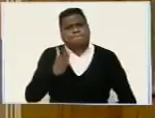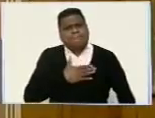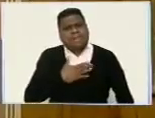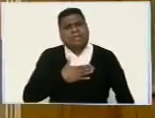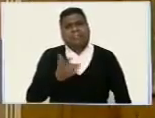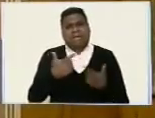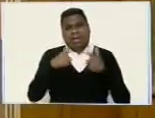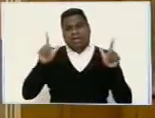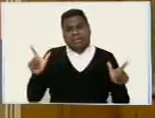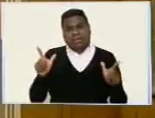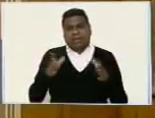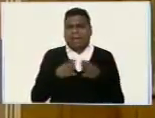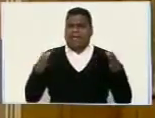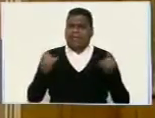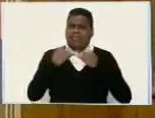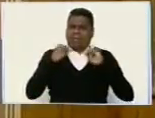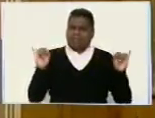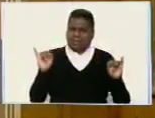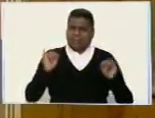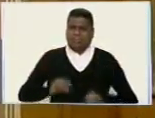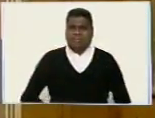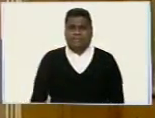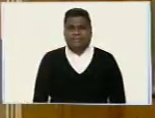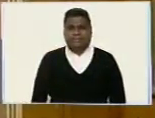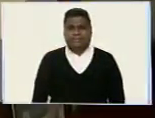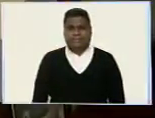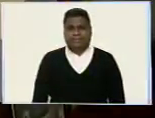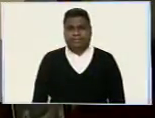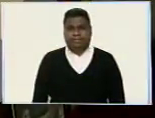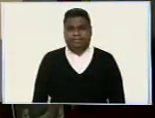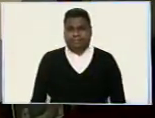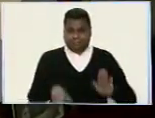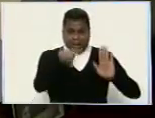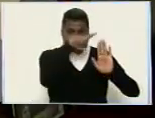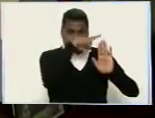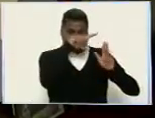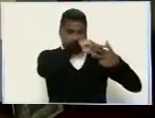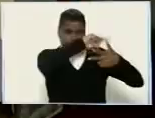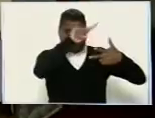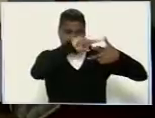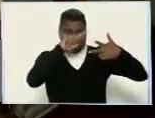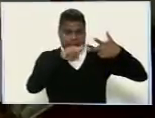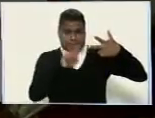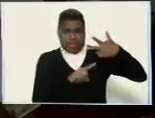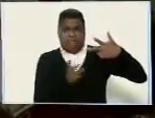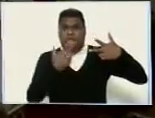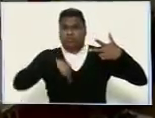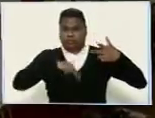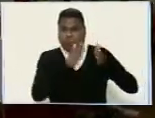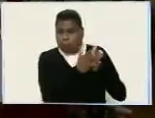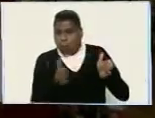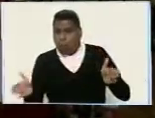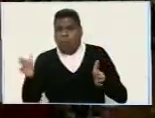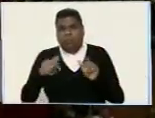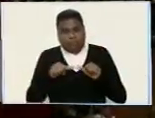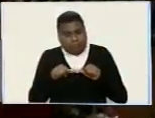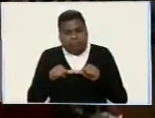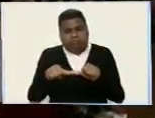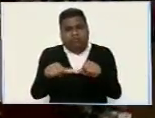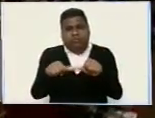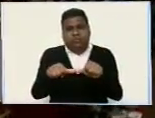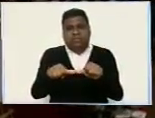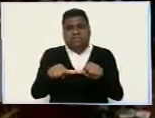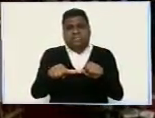libre, soberana e independiente. Por eso, a partir de hoy tenemos que continuar con ese mismo